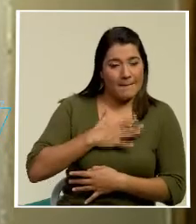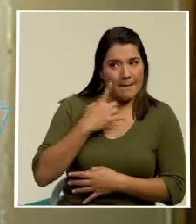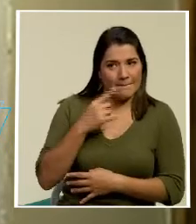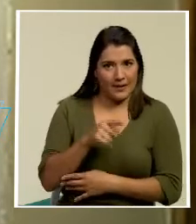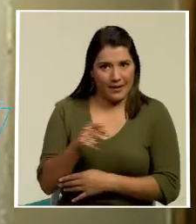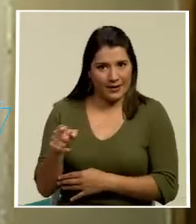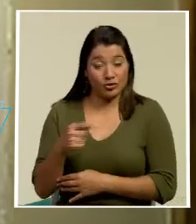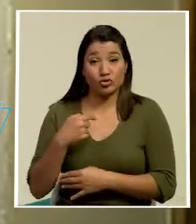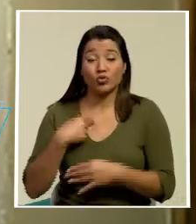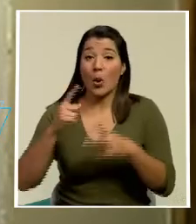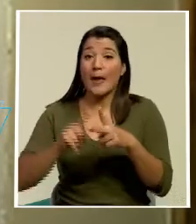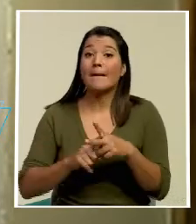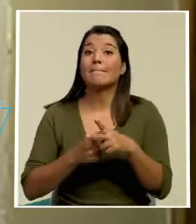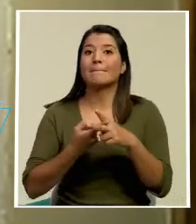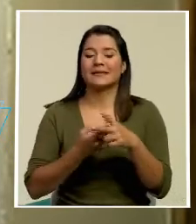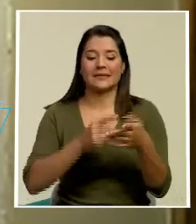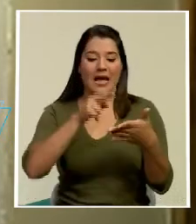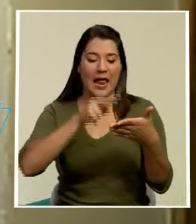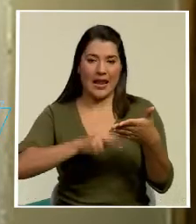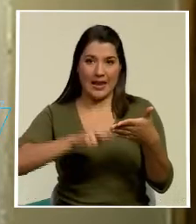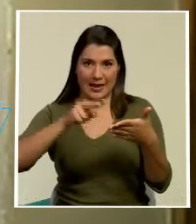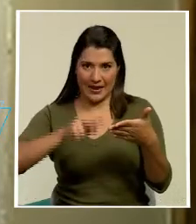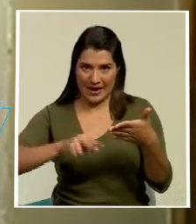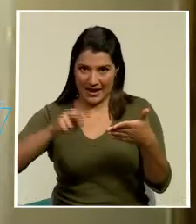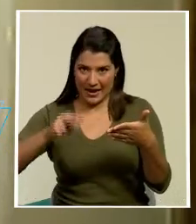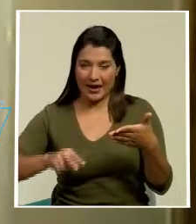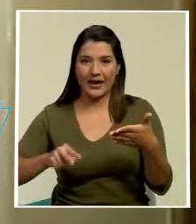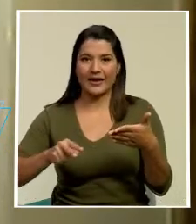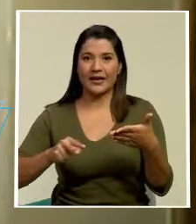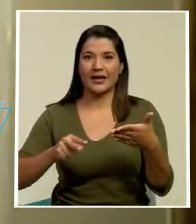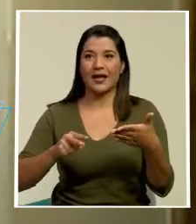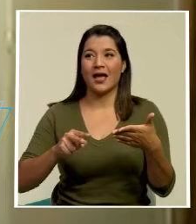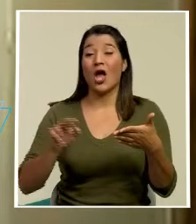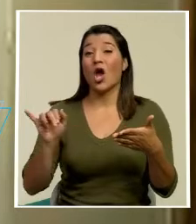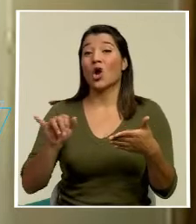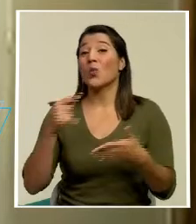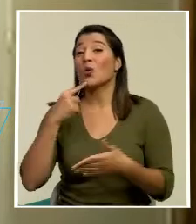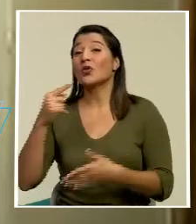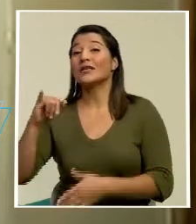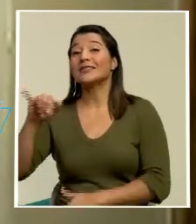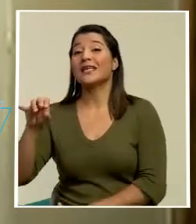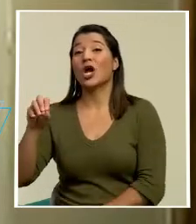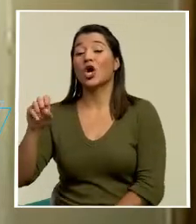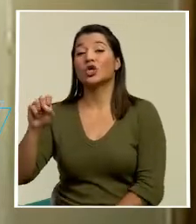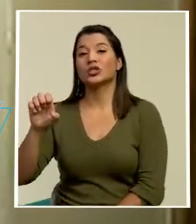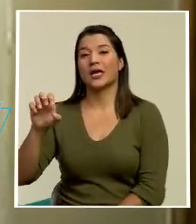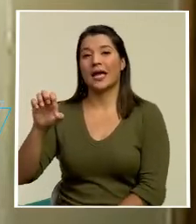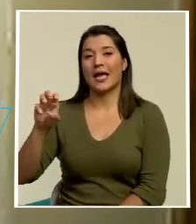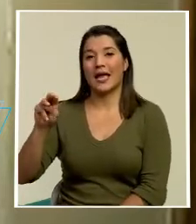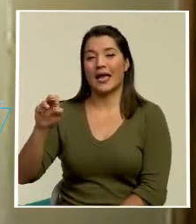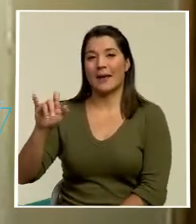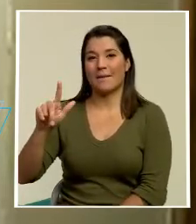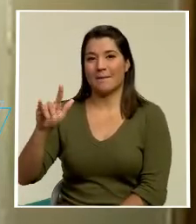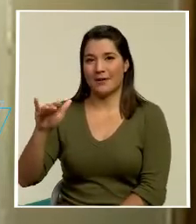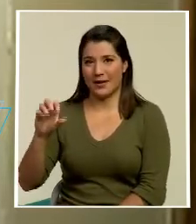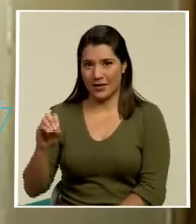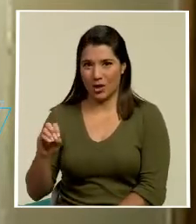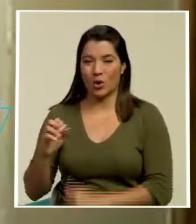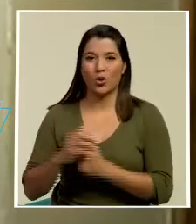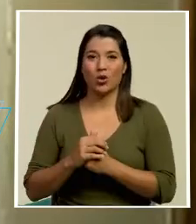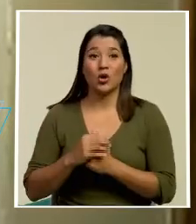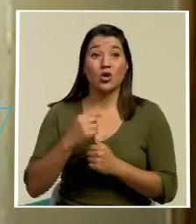empecé a leer lo que a mí, como dice José Emilio, lo que a mí, donde yo me había